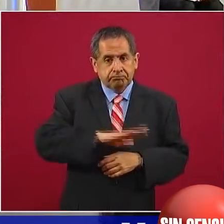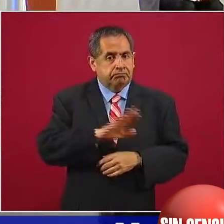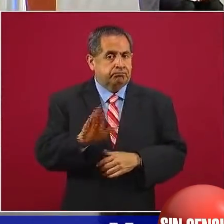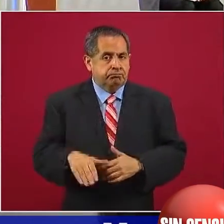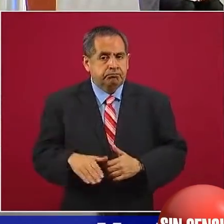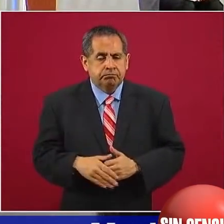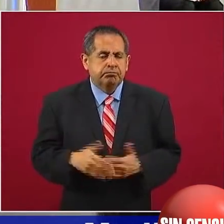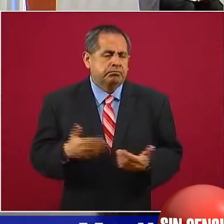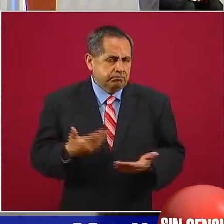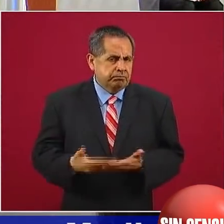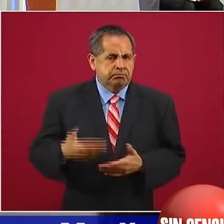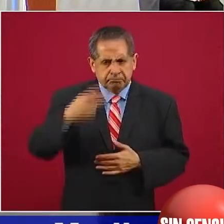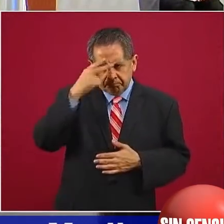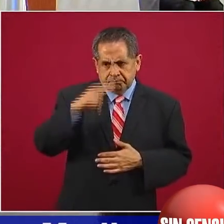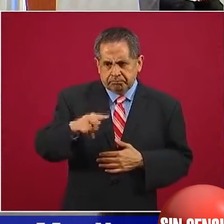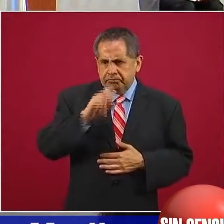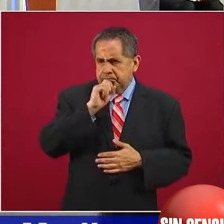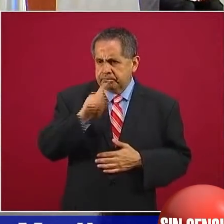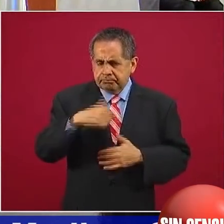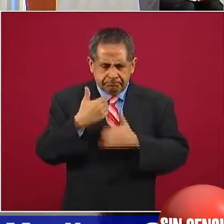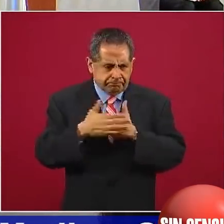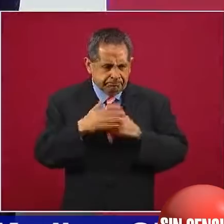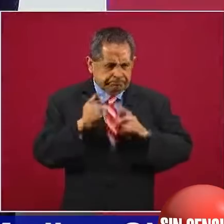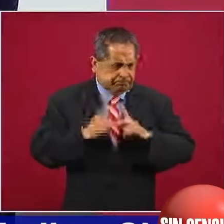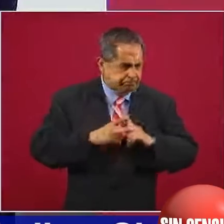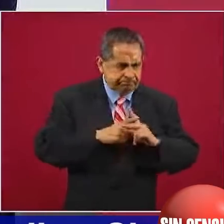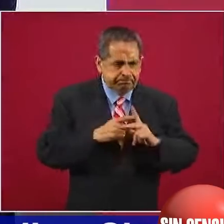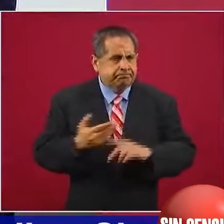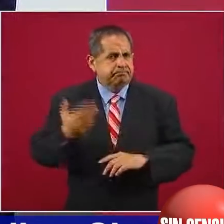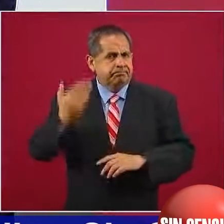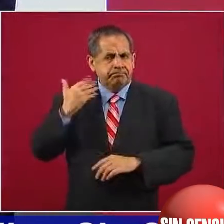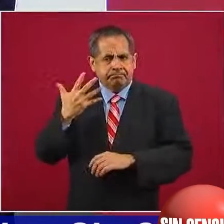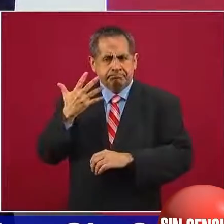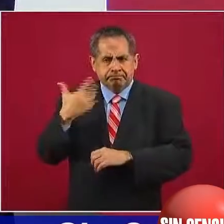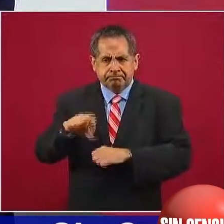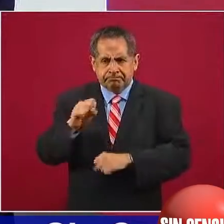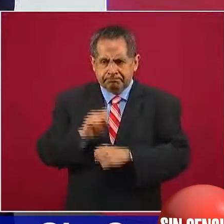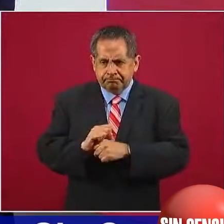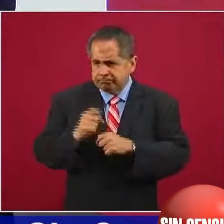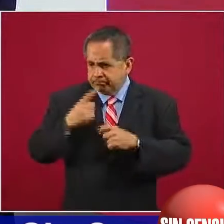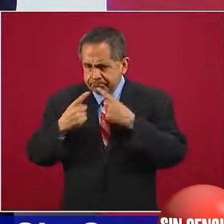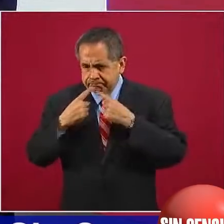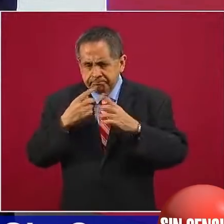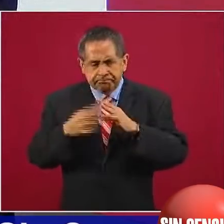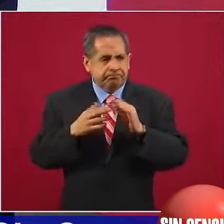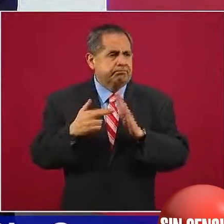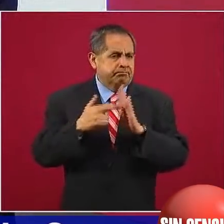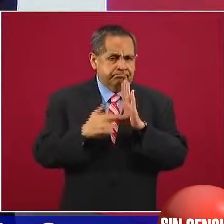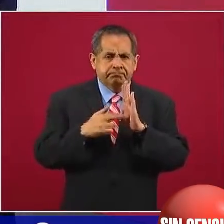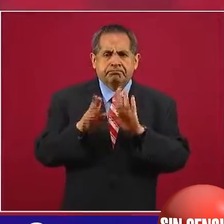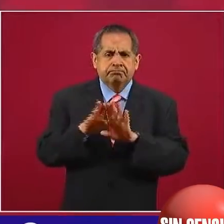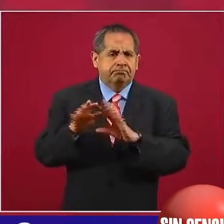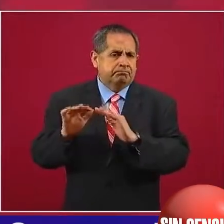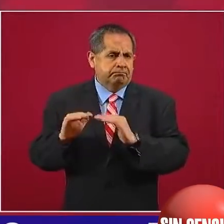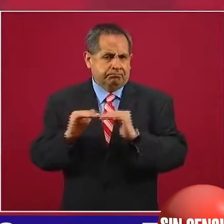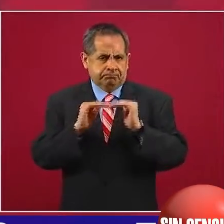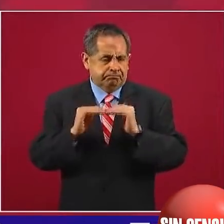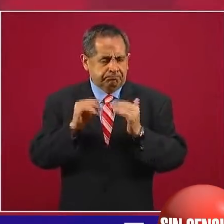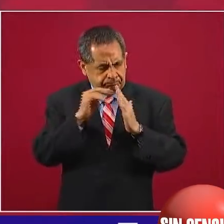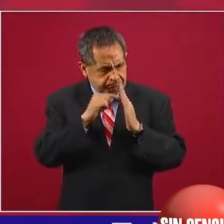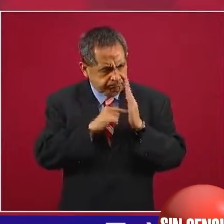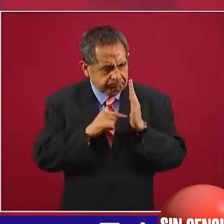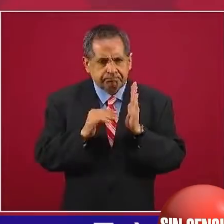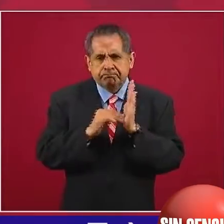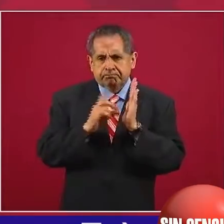este análisis, como lo anunciamos hace más de 5 semanas, y estamos usando los métodos estandarizados y muy